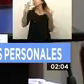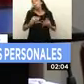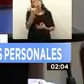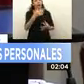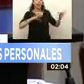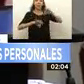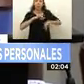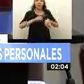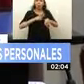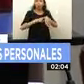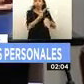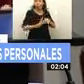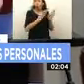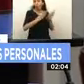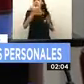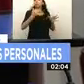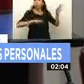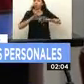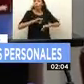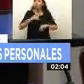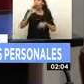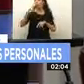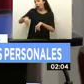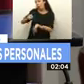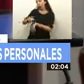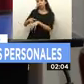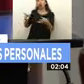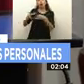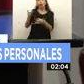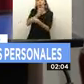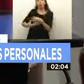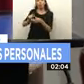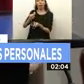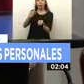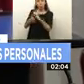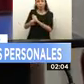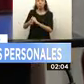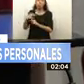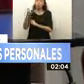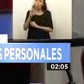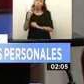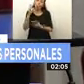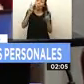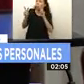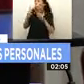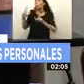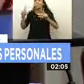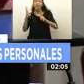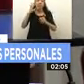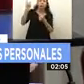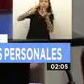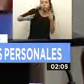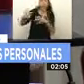Durante los gobiernos están con el gobierno de cambiemos uno los puede ver en declaraciones en los medios de comunicación que apoyan fervientemente